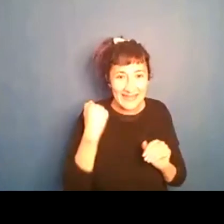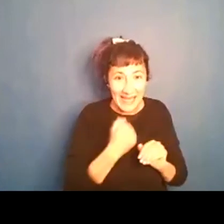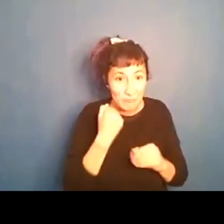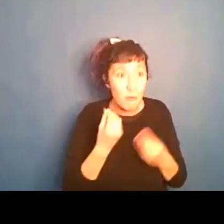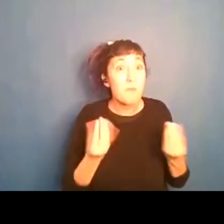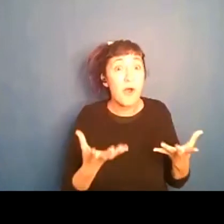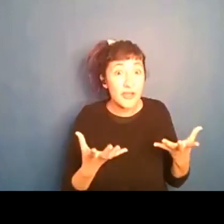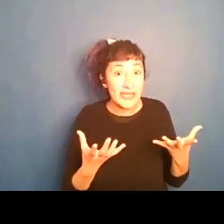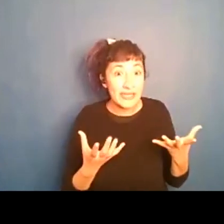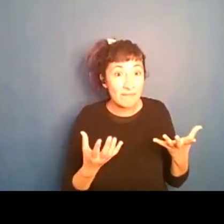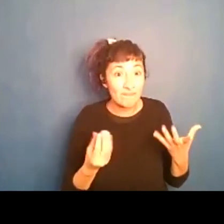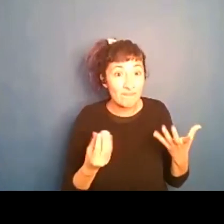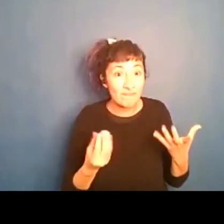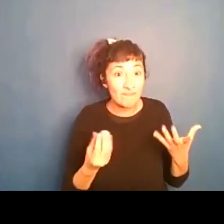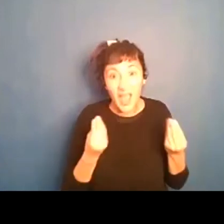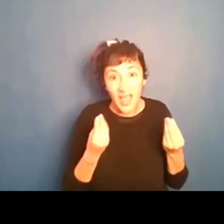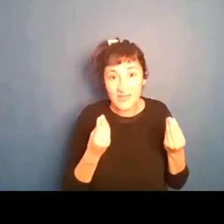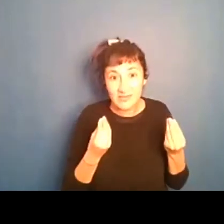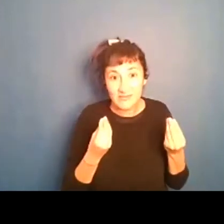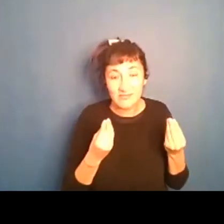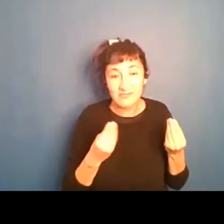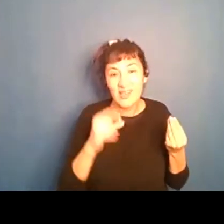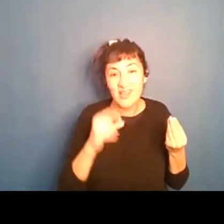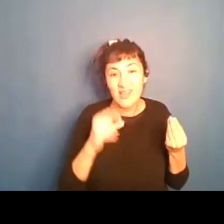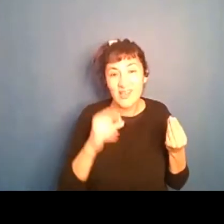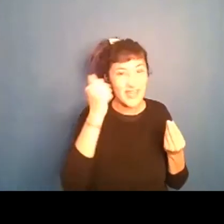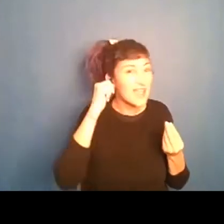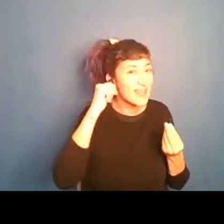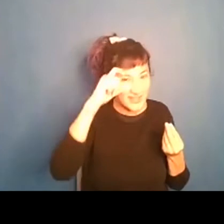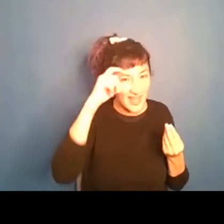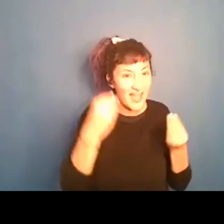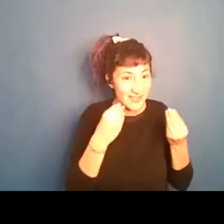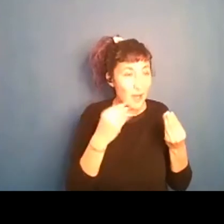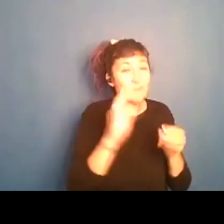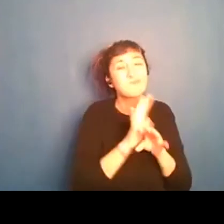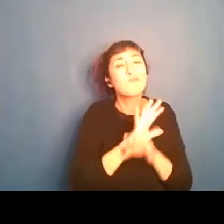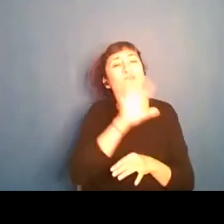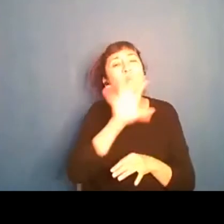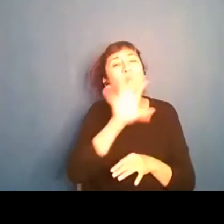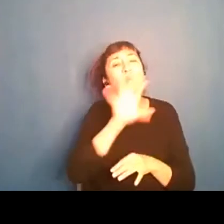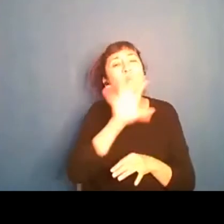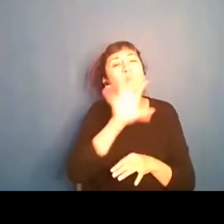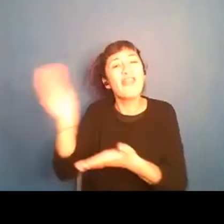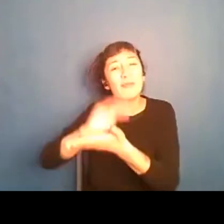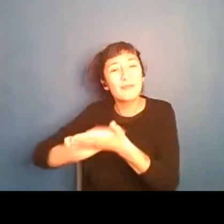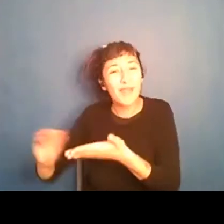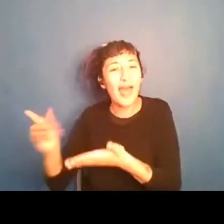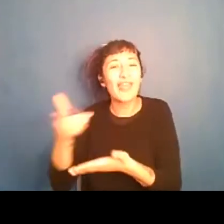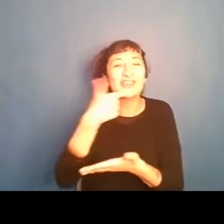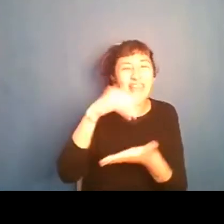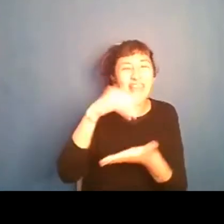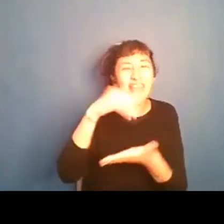lo que hace el programa es molestar a los diputados y a las senadoras que estamos insistiendo